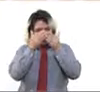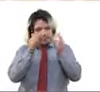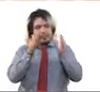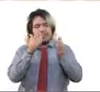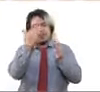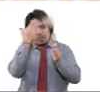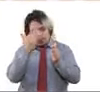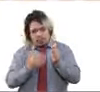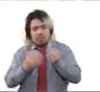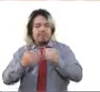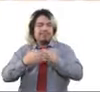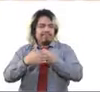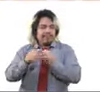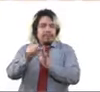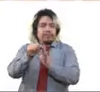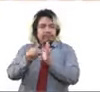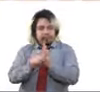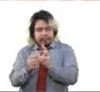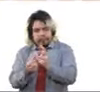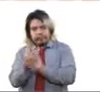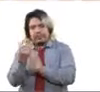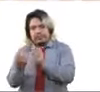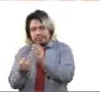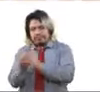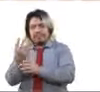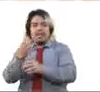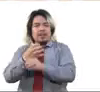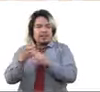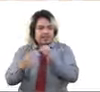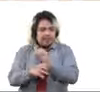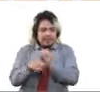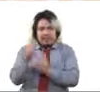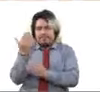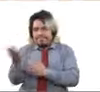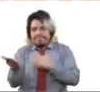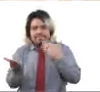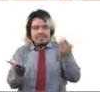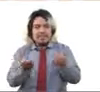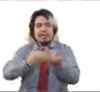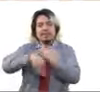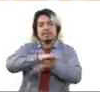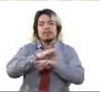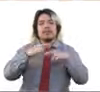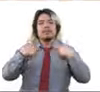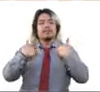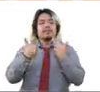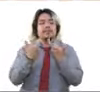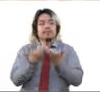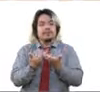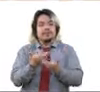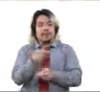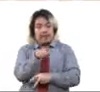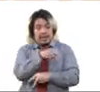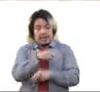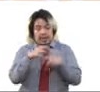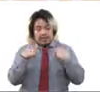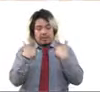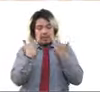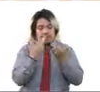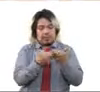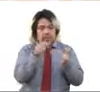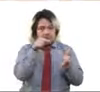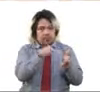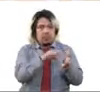pedimos muchas cosas, entre otras, lo que les pedimos a las y los docentes es que tomen un curso de